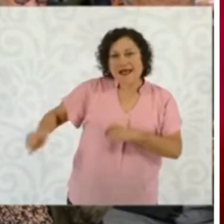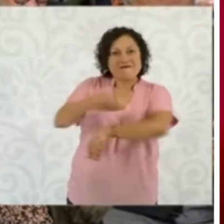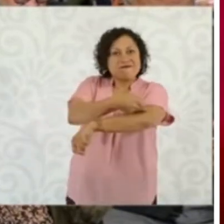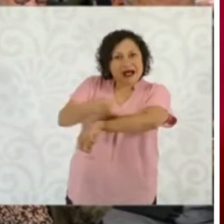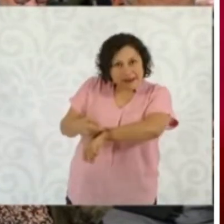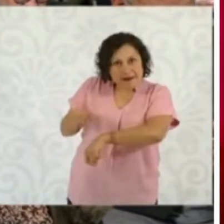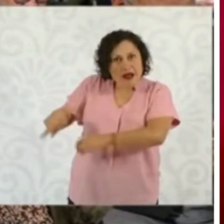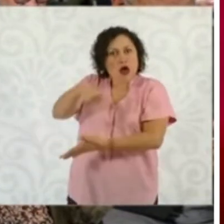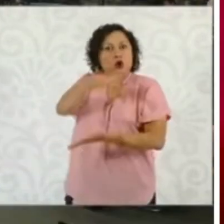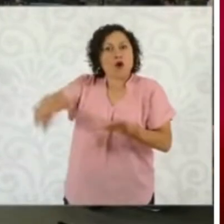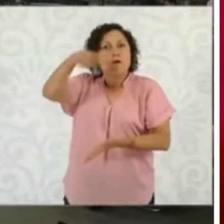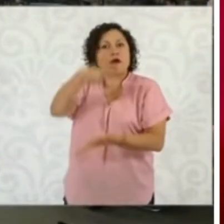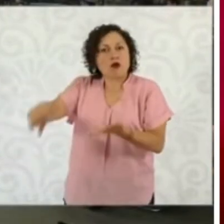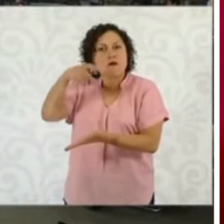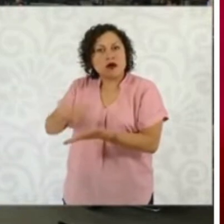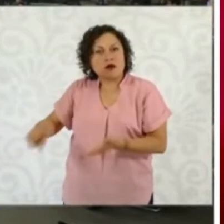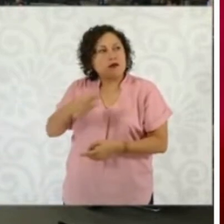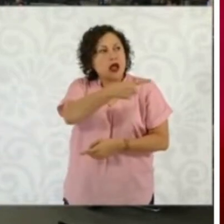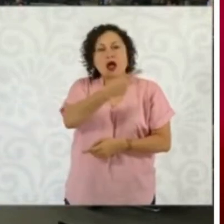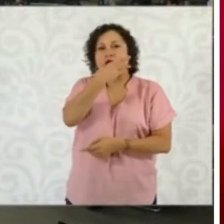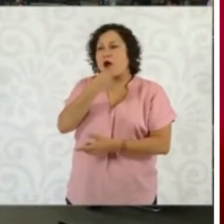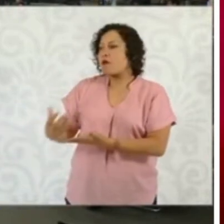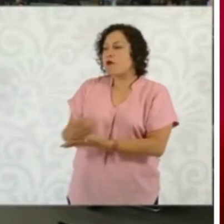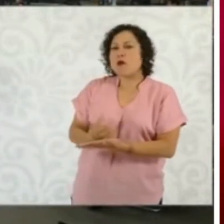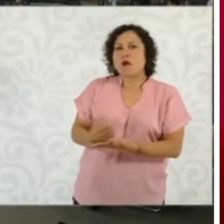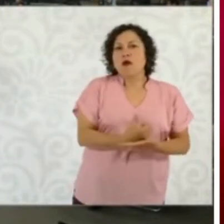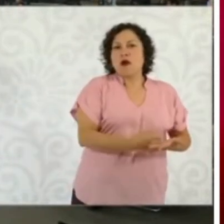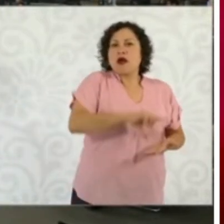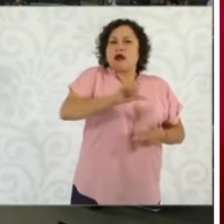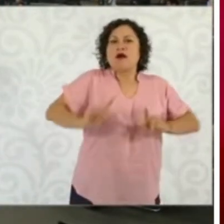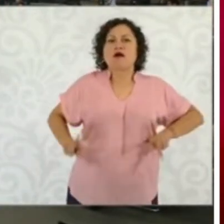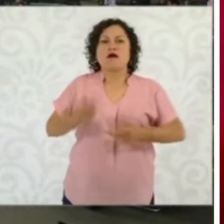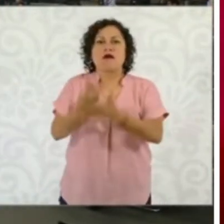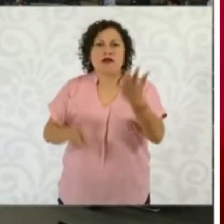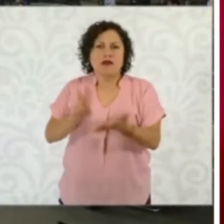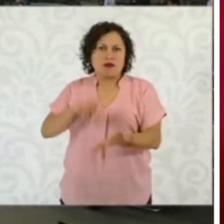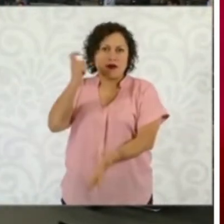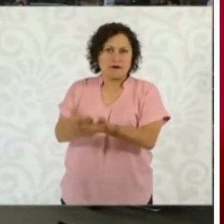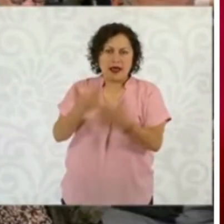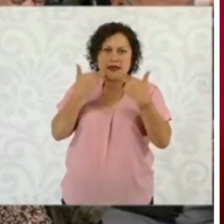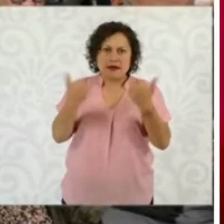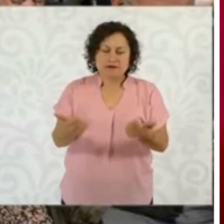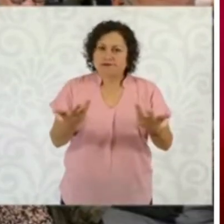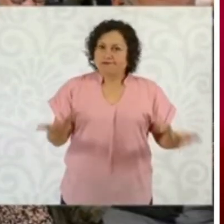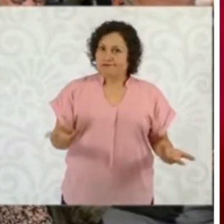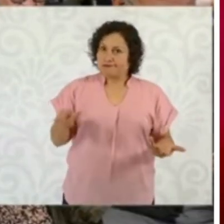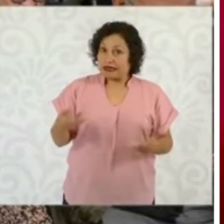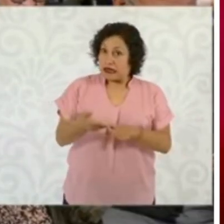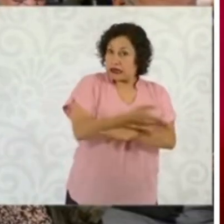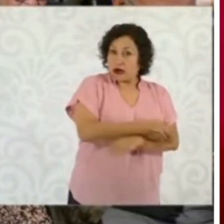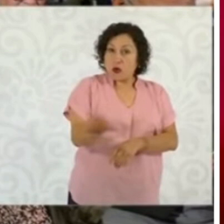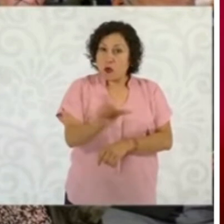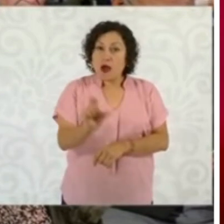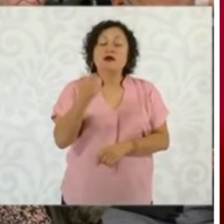para formar estas colonias populares, y que además en ese momento, en las postrimerías del sexenio de Felipe Calderón y en los inicios del de Enrique Peña